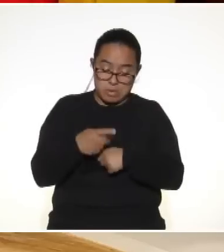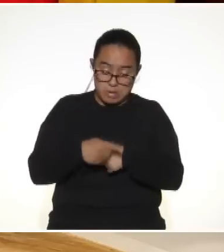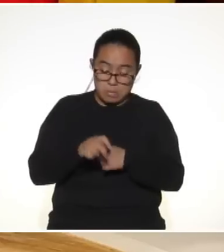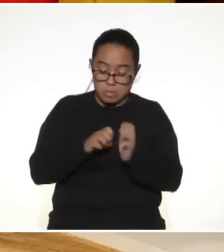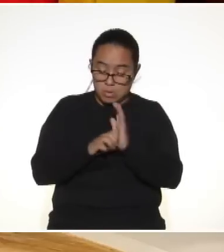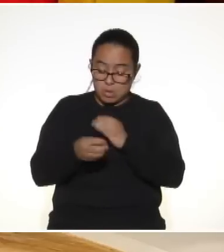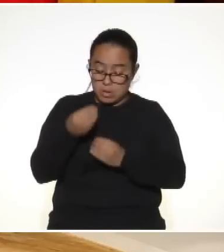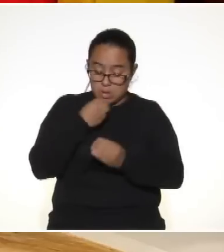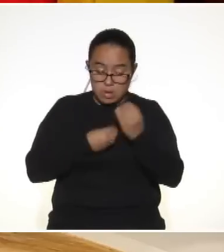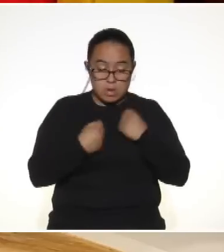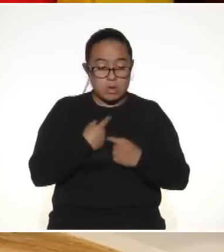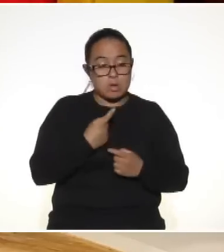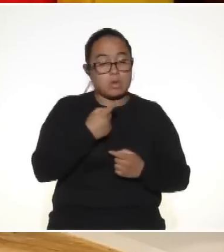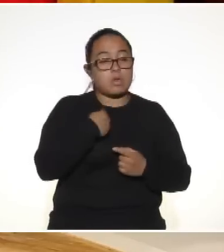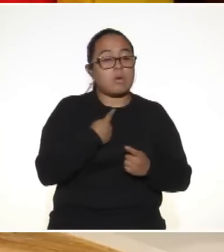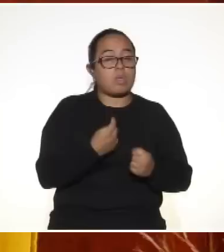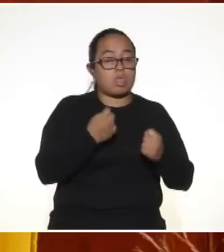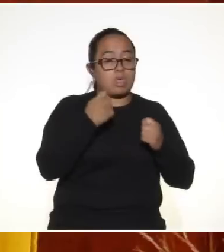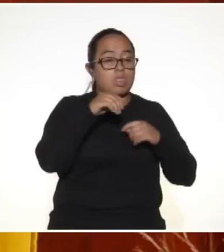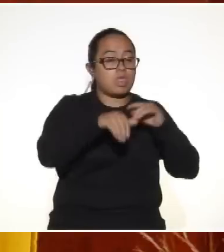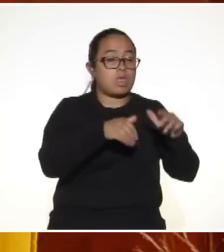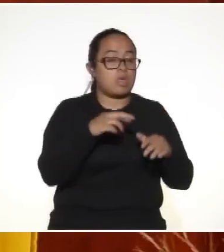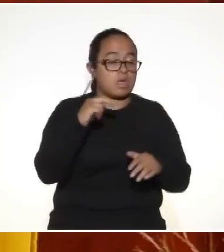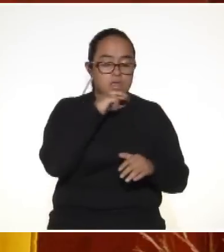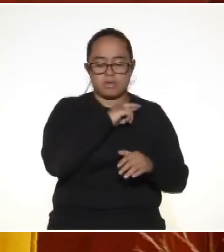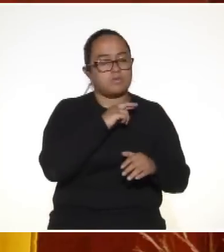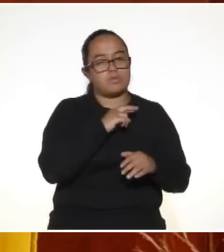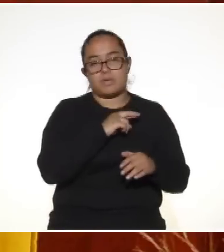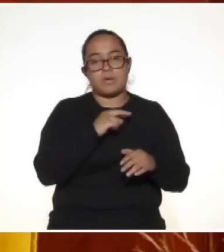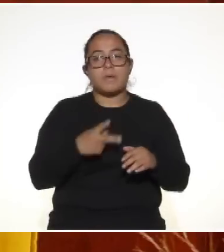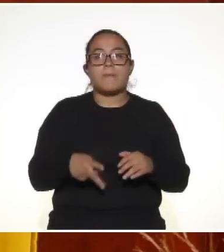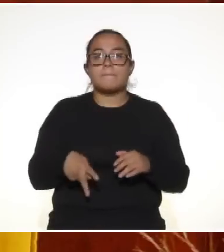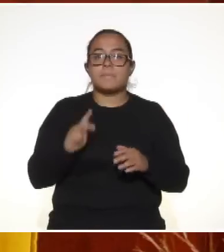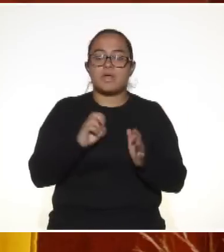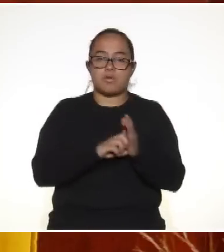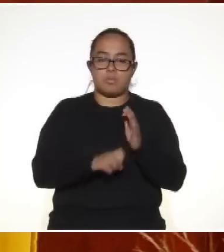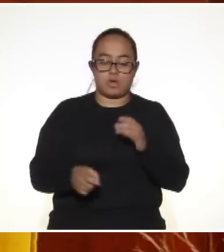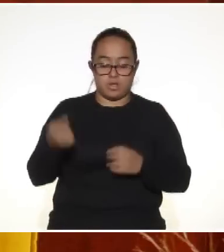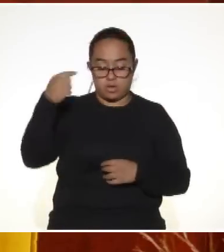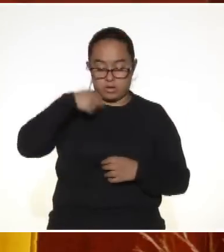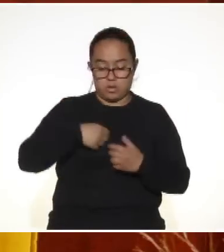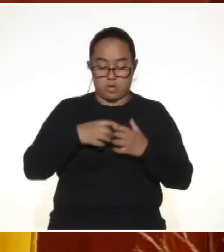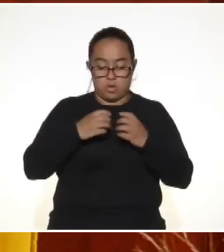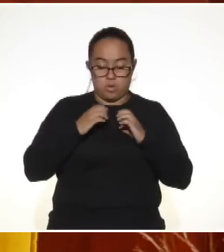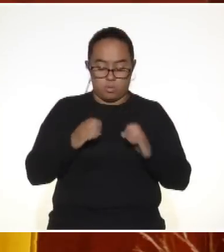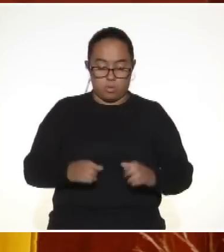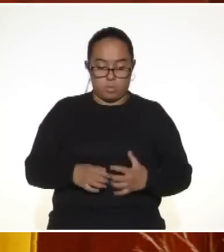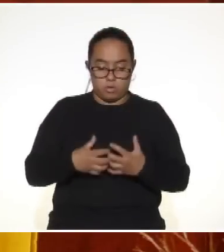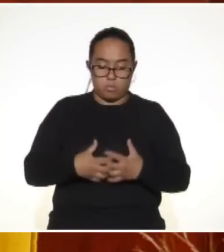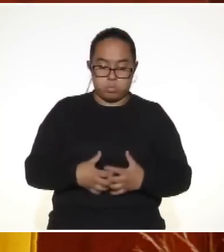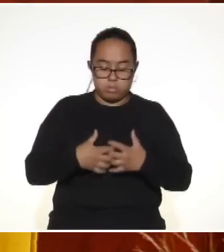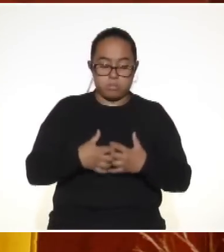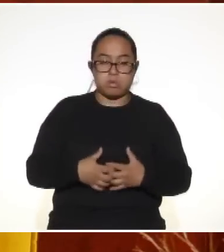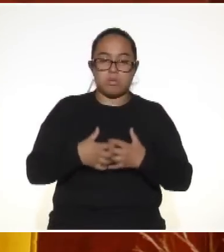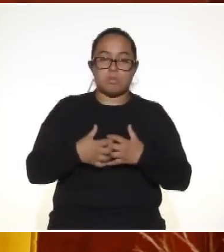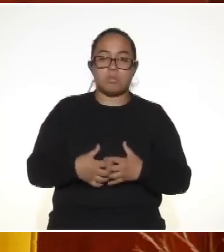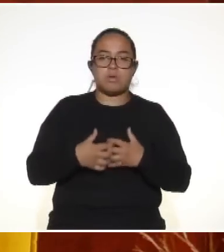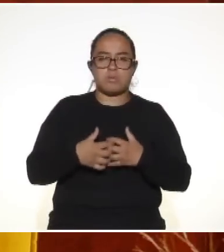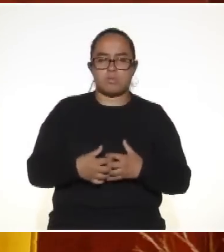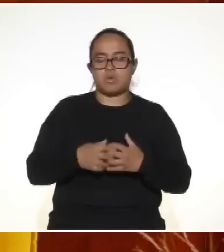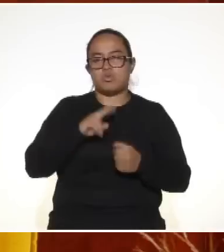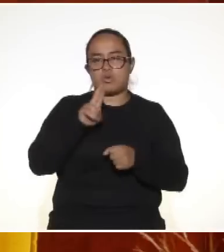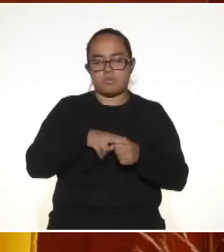de ahogamiento, pero sí digamos que tiene a nuestro sistema ocupado en otras funciones.